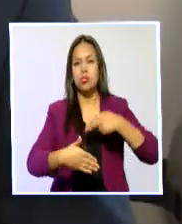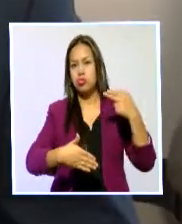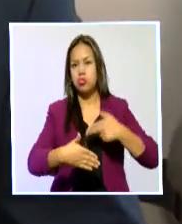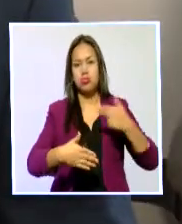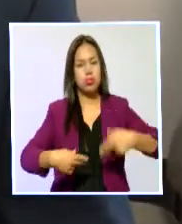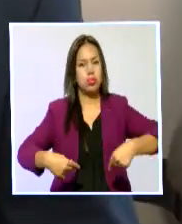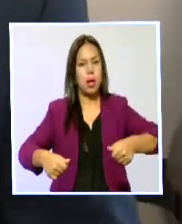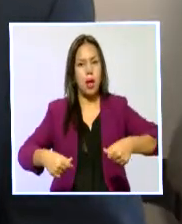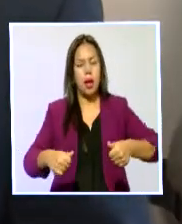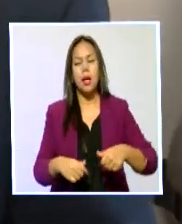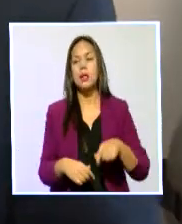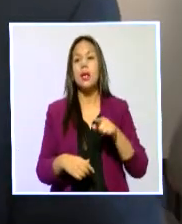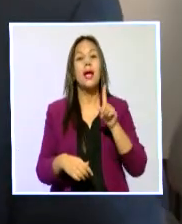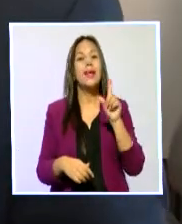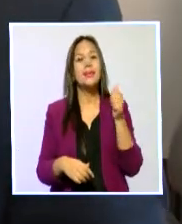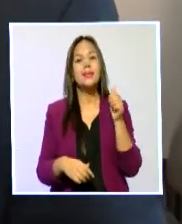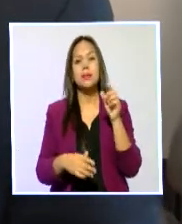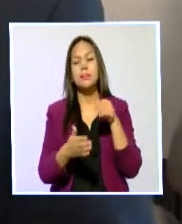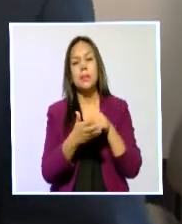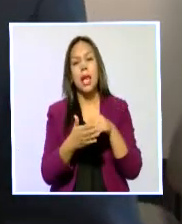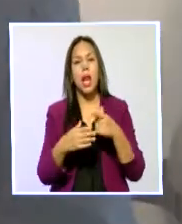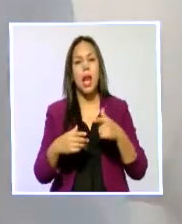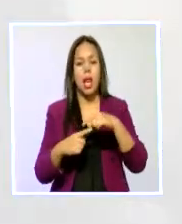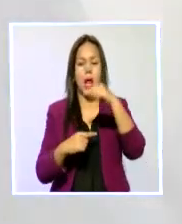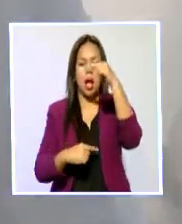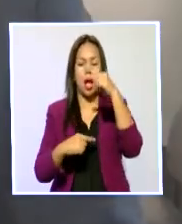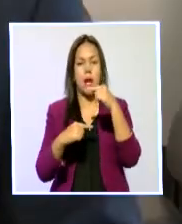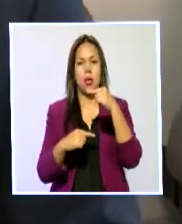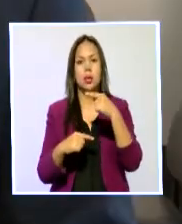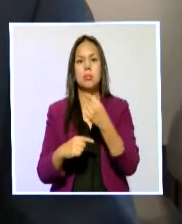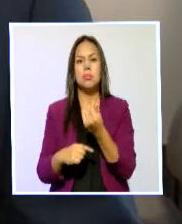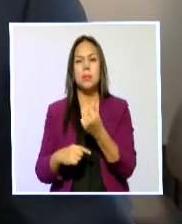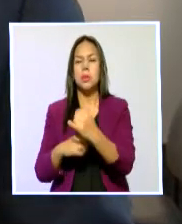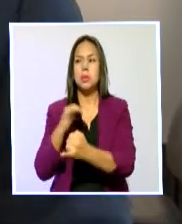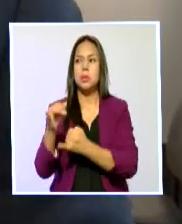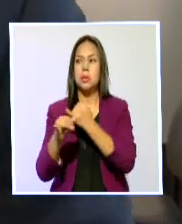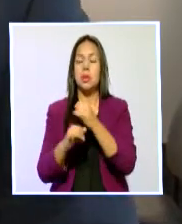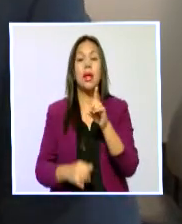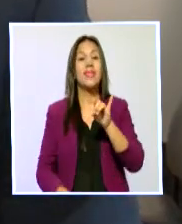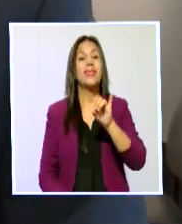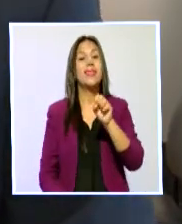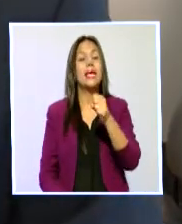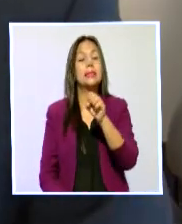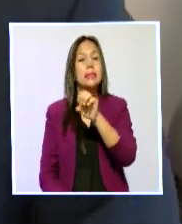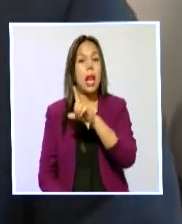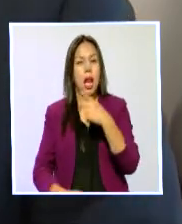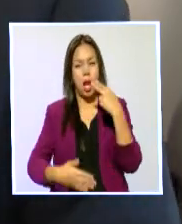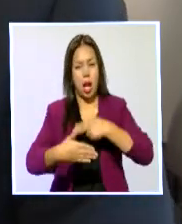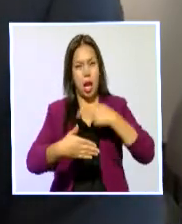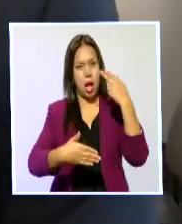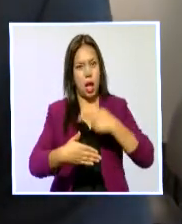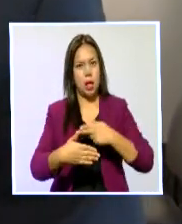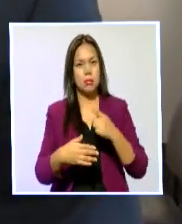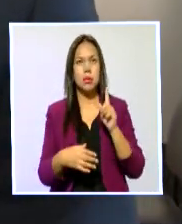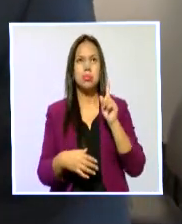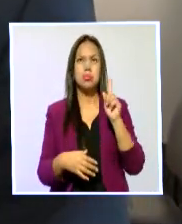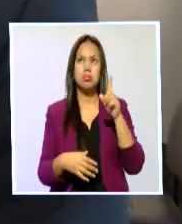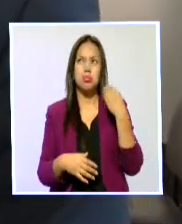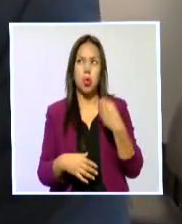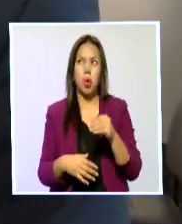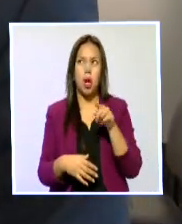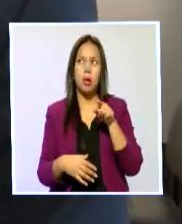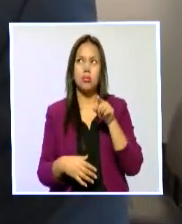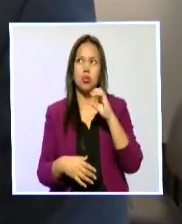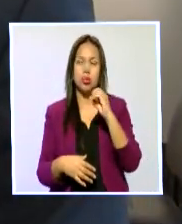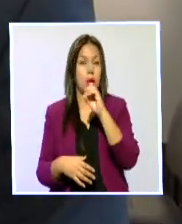galones. El subsidio es fluctuante, no depende de los precios internacionales, pero el diésel en este caso, hablamos de un dólar con 0,3, podemos estar